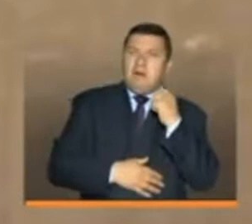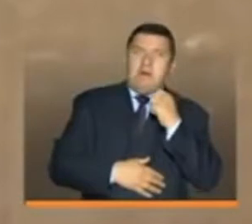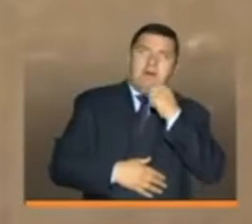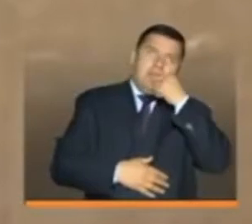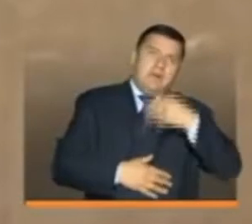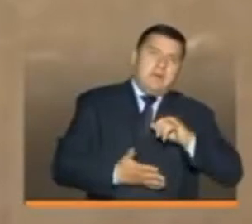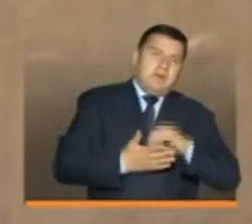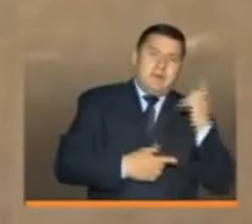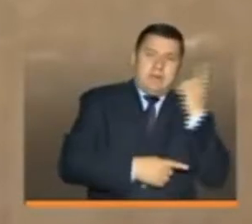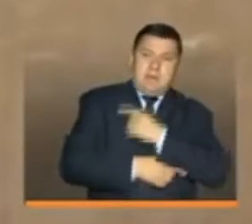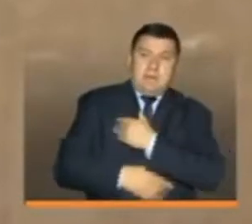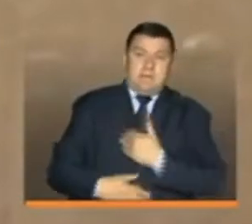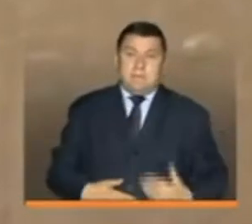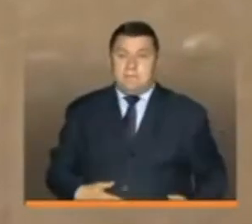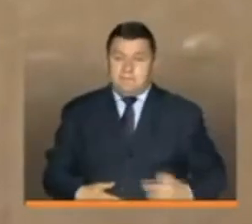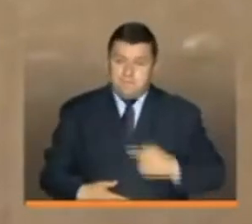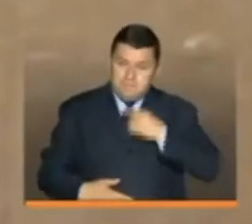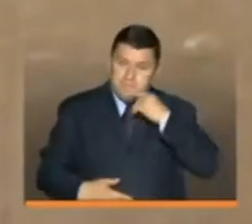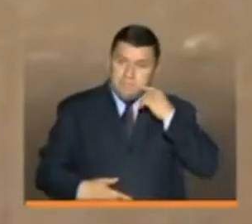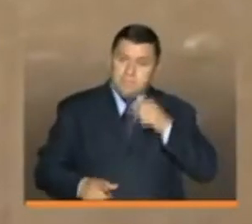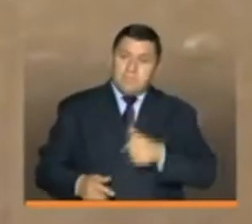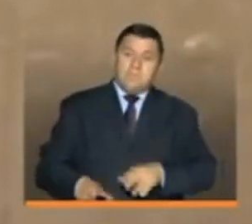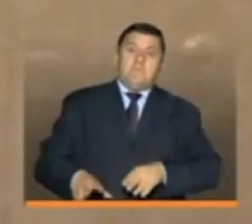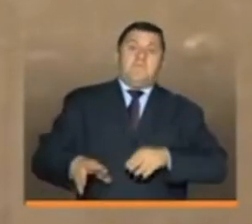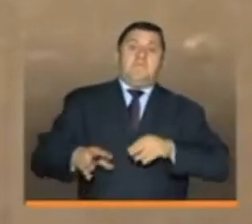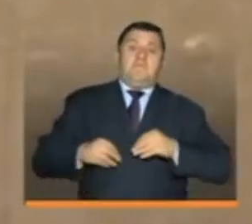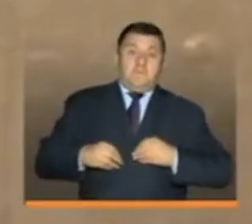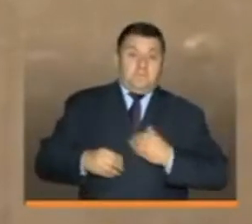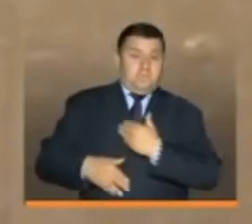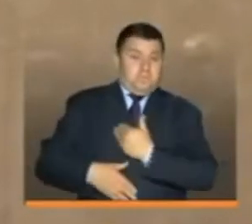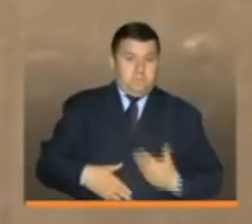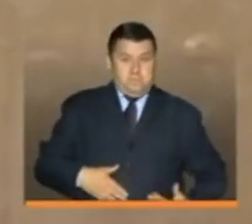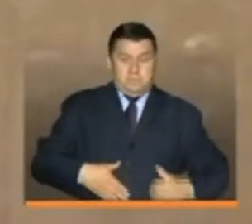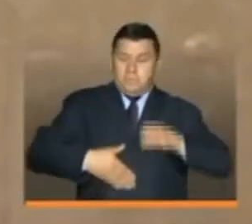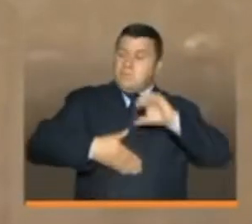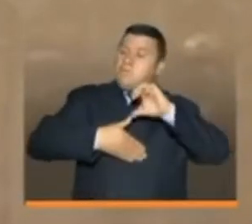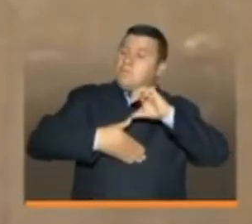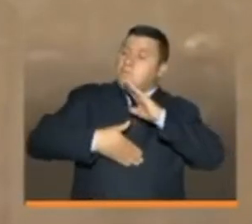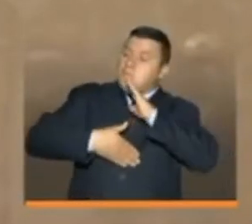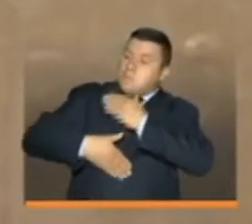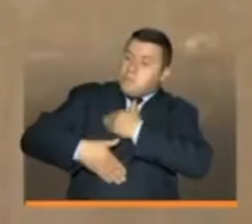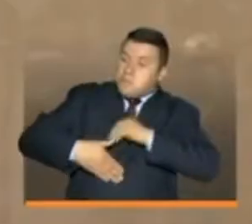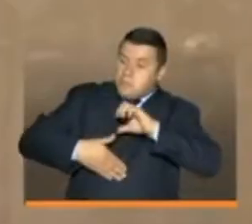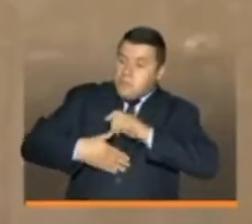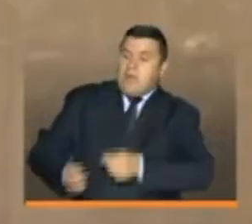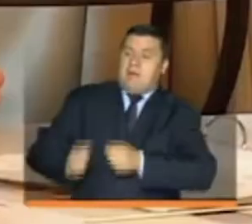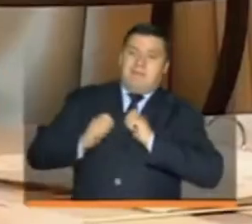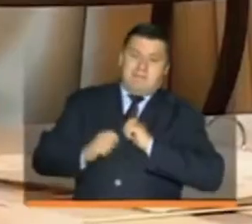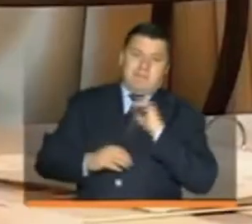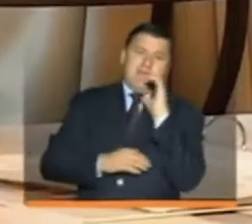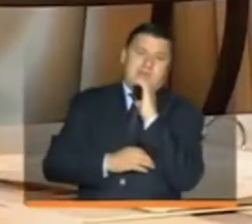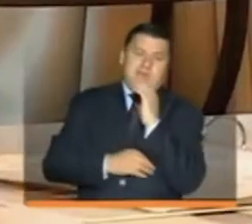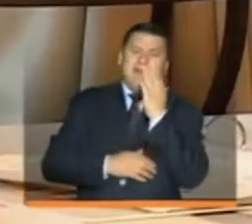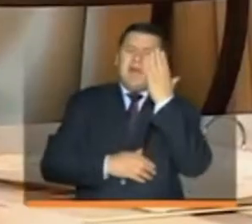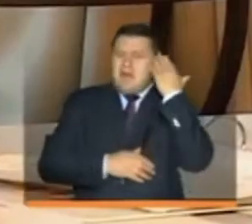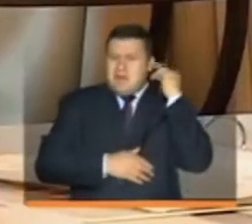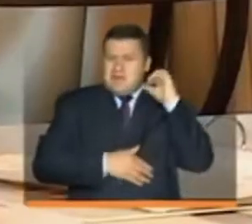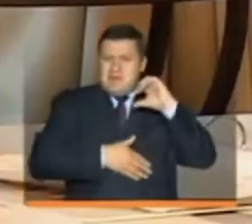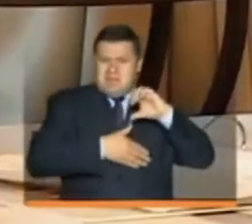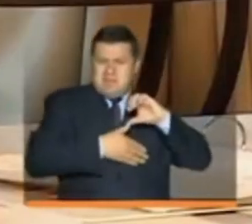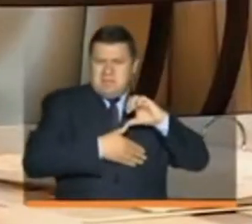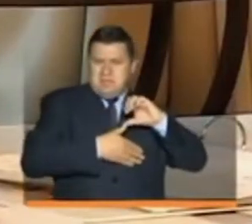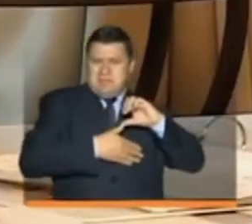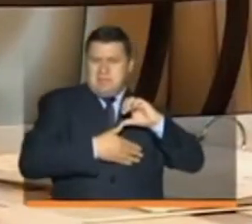histórico. El presidente Iván Duque asume la presidencia pro tempore de la Alianza del Pacífico. Ya lo había hecho de la comunidad andina, lo